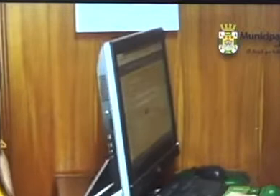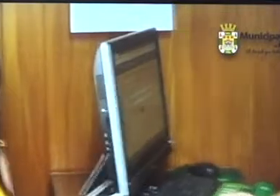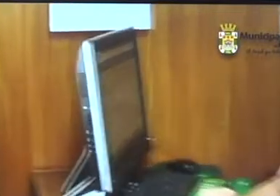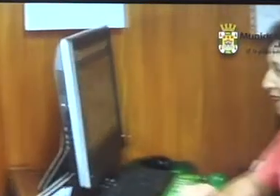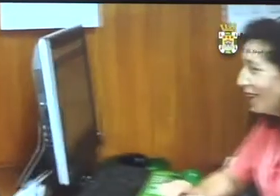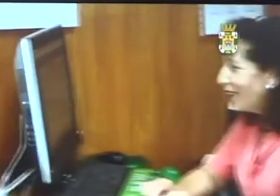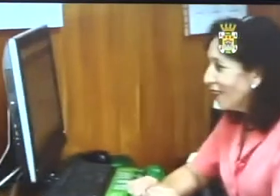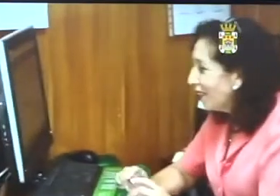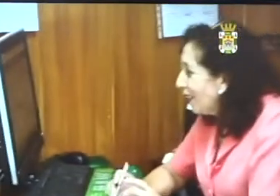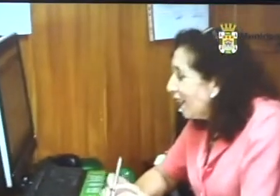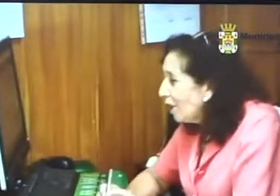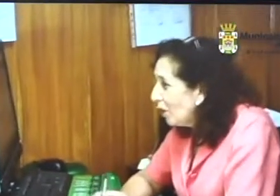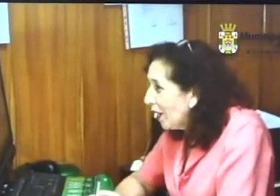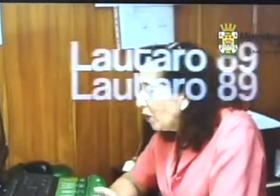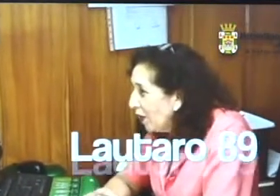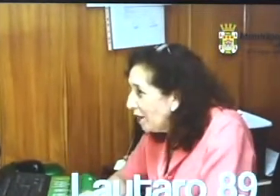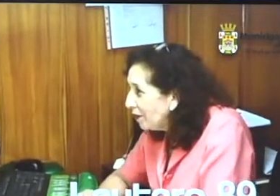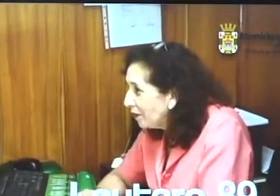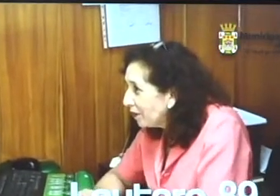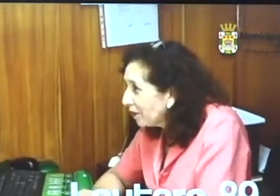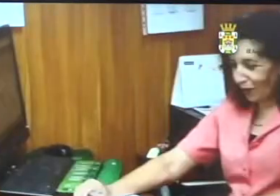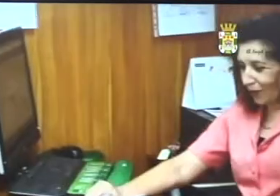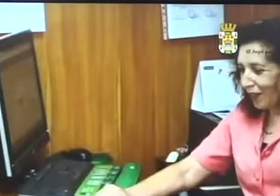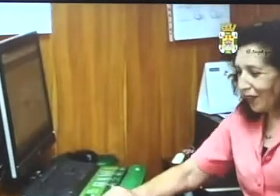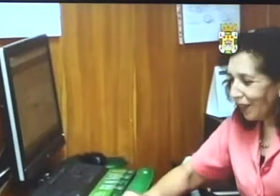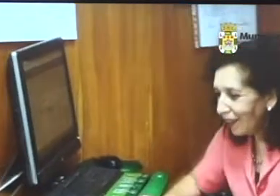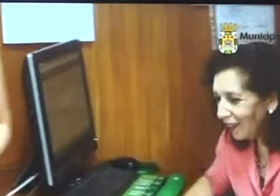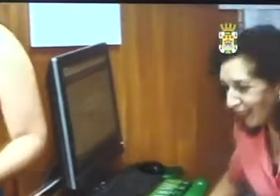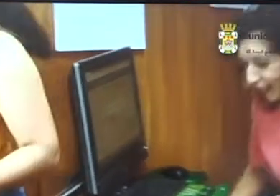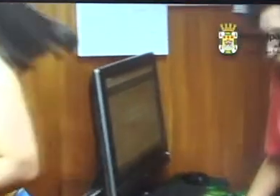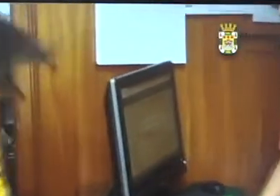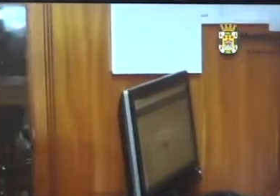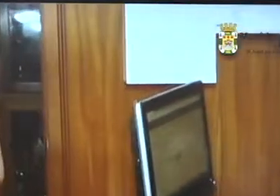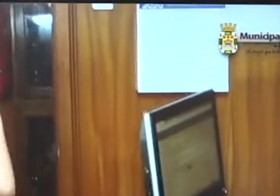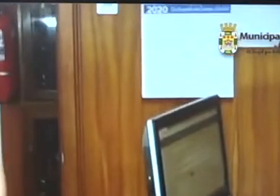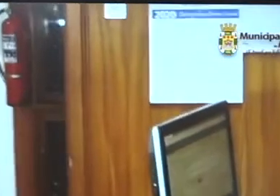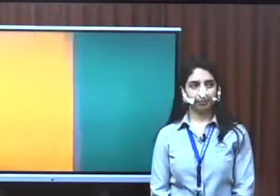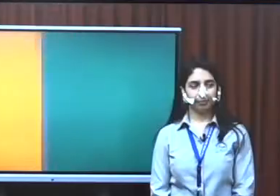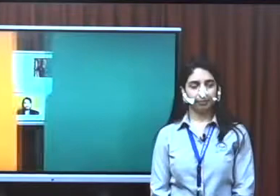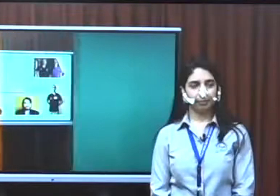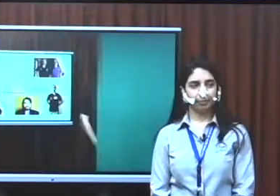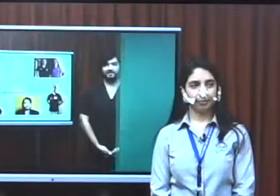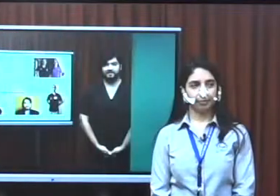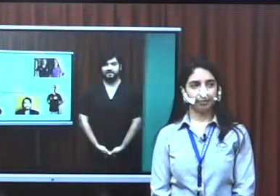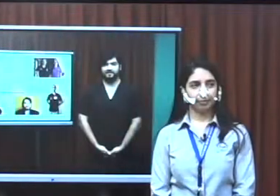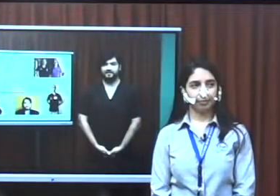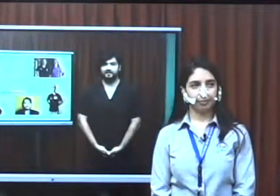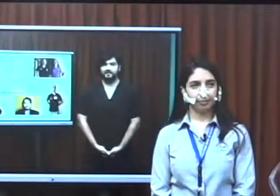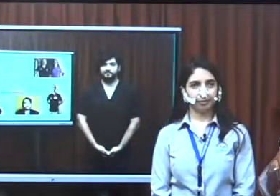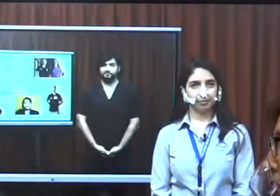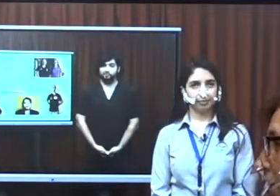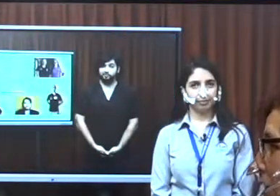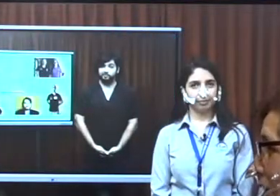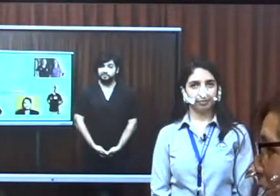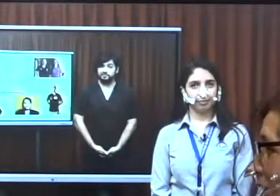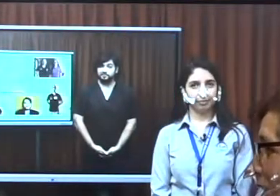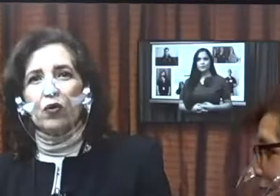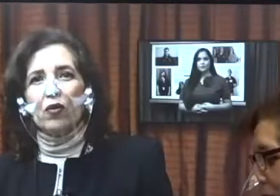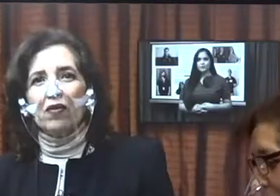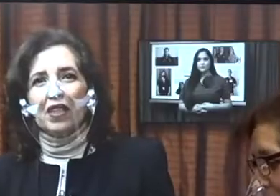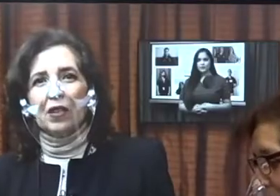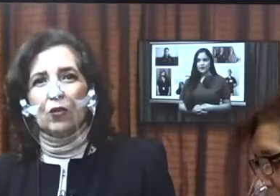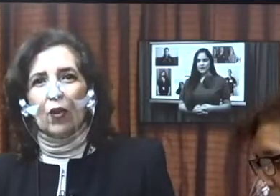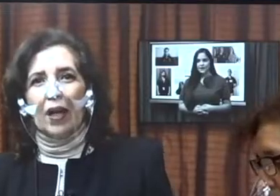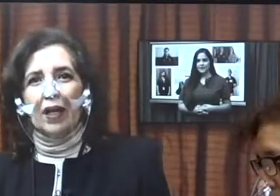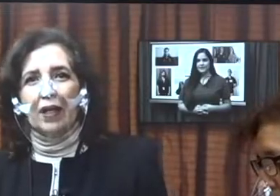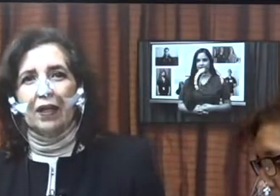componente promocional de la salud mental para la infancia en Chile. Así es que tenemos la suerte de contar con